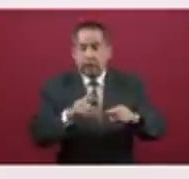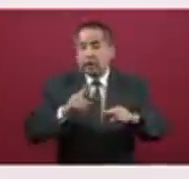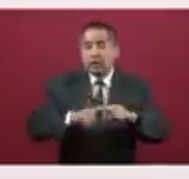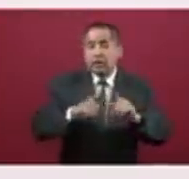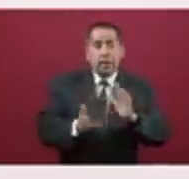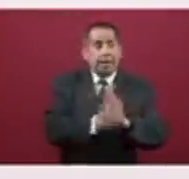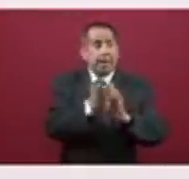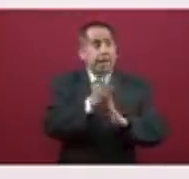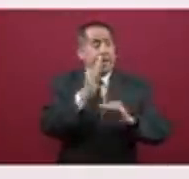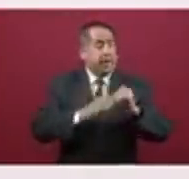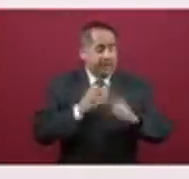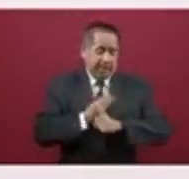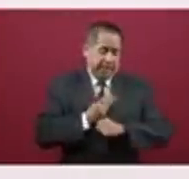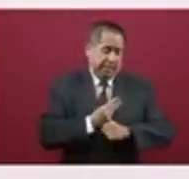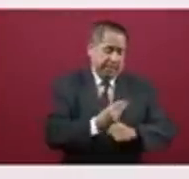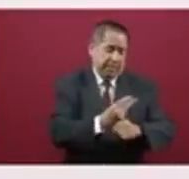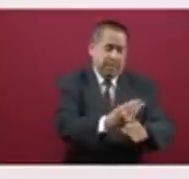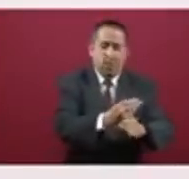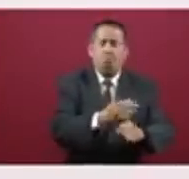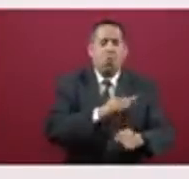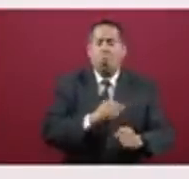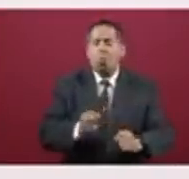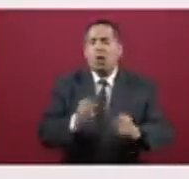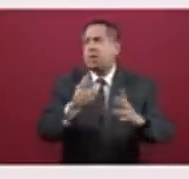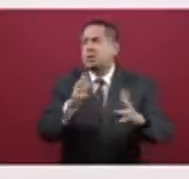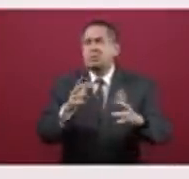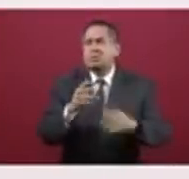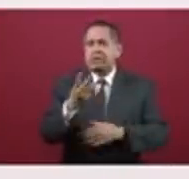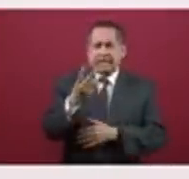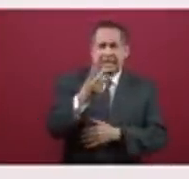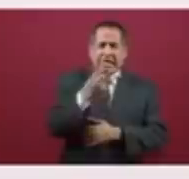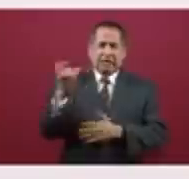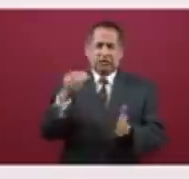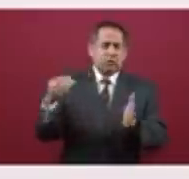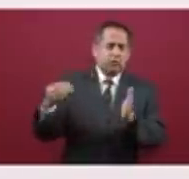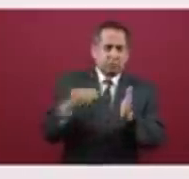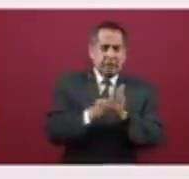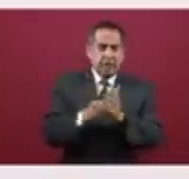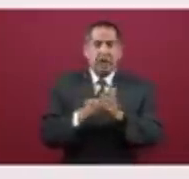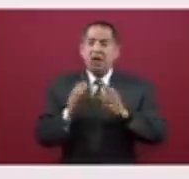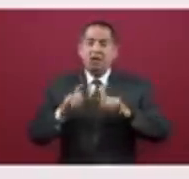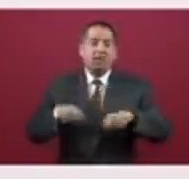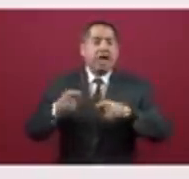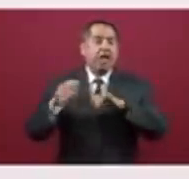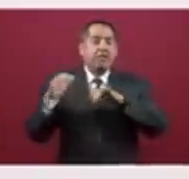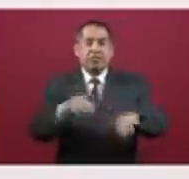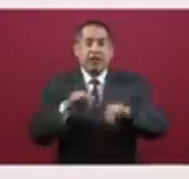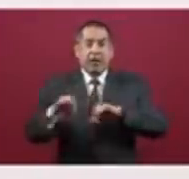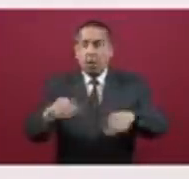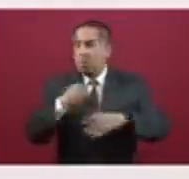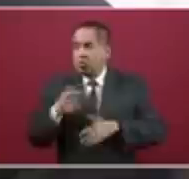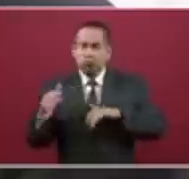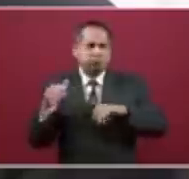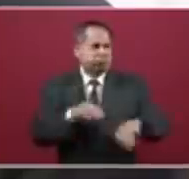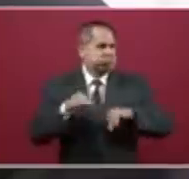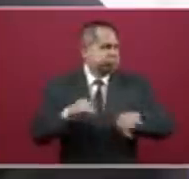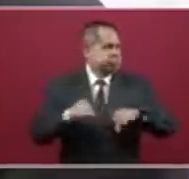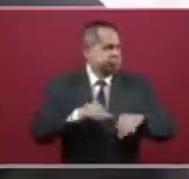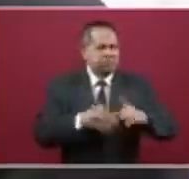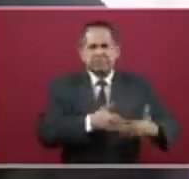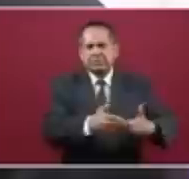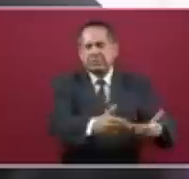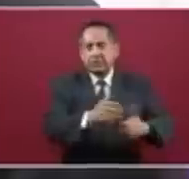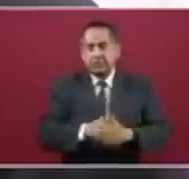se cargarían alrededor de 300 mil empleos directos en 4 años